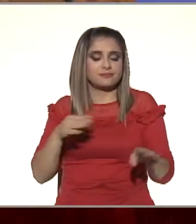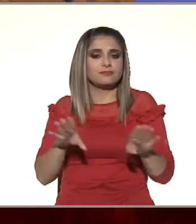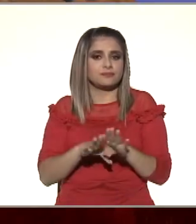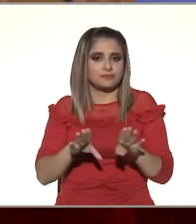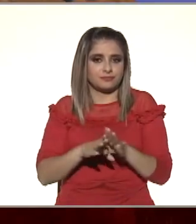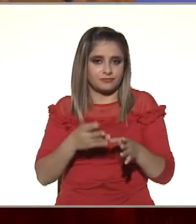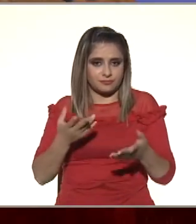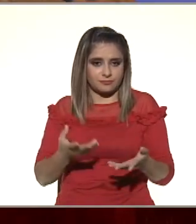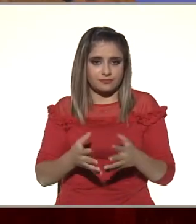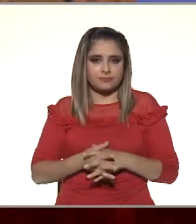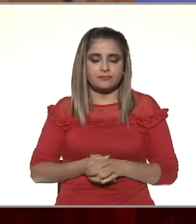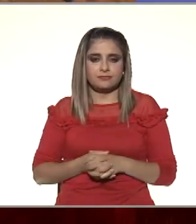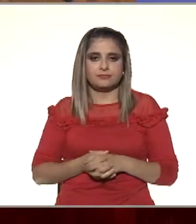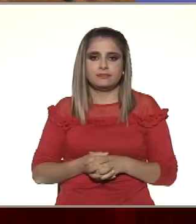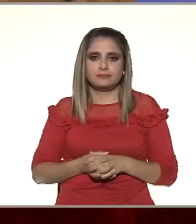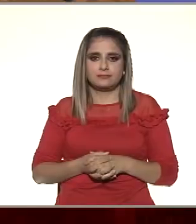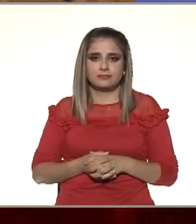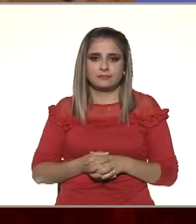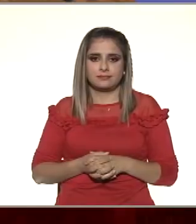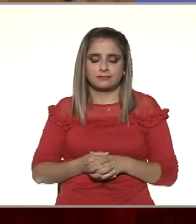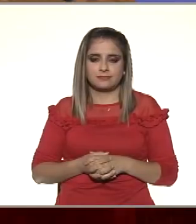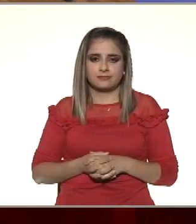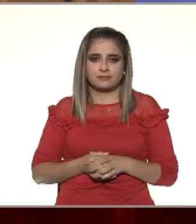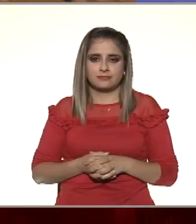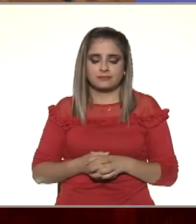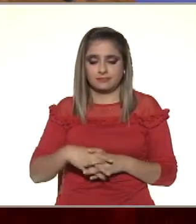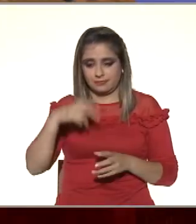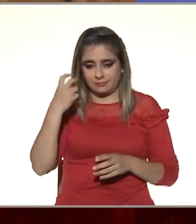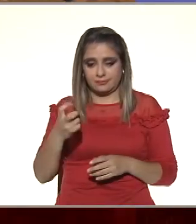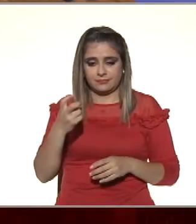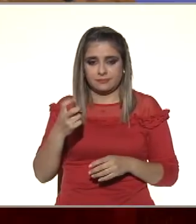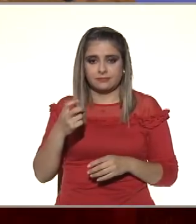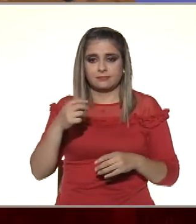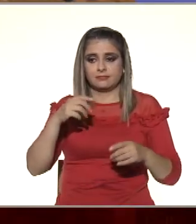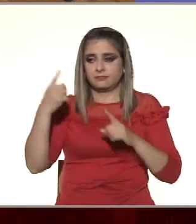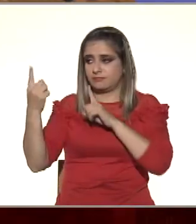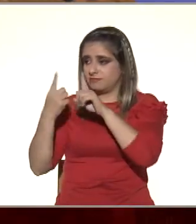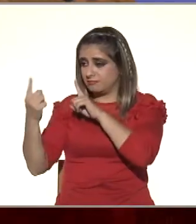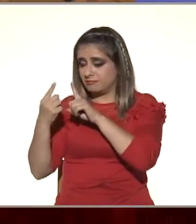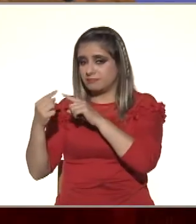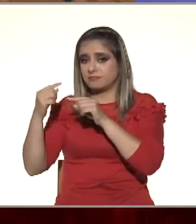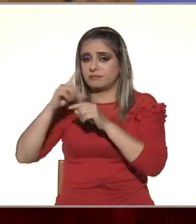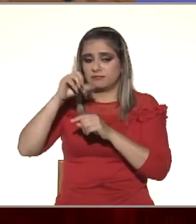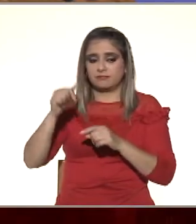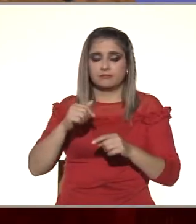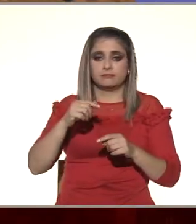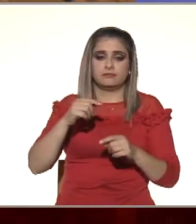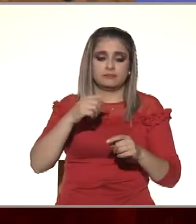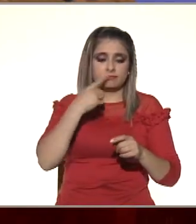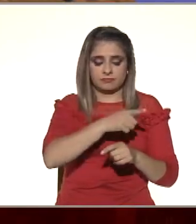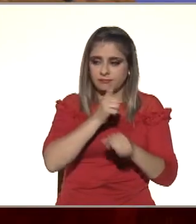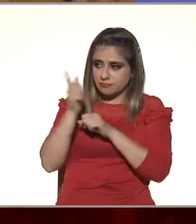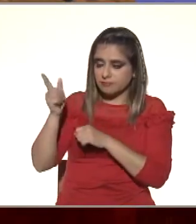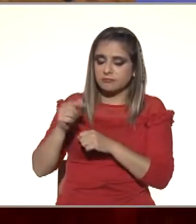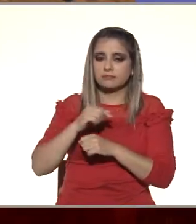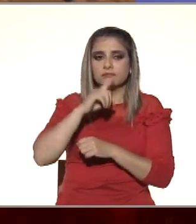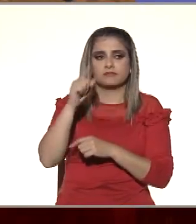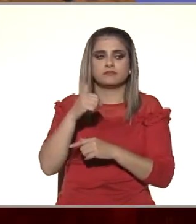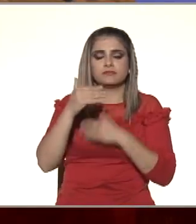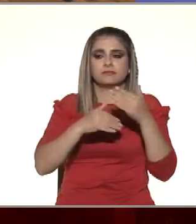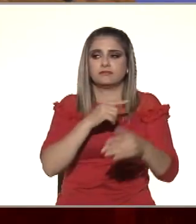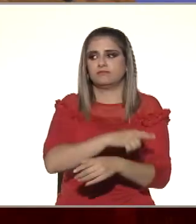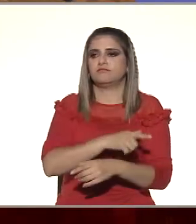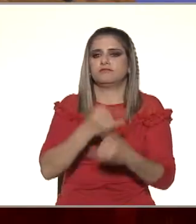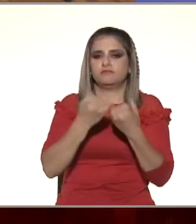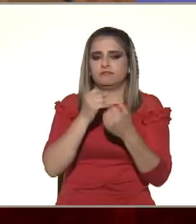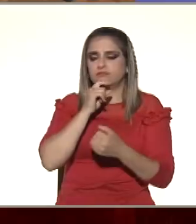de información a los hijos? ¿Y esto no es motivo para que más tarde ellos le oculten cosas a los papás? O peor, si se enteran por otro lado